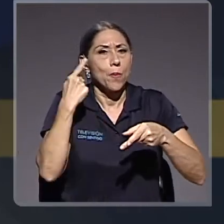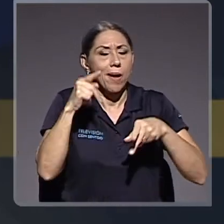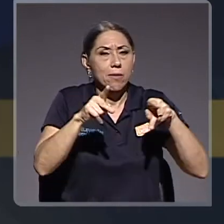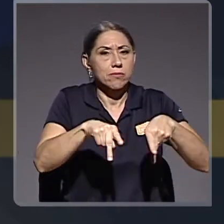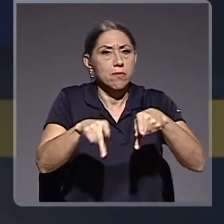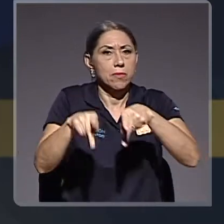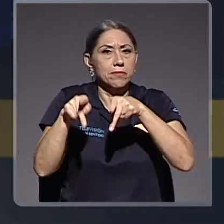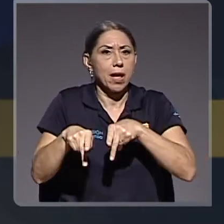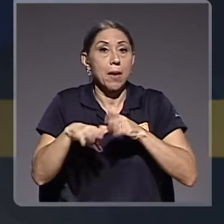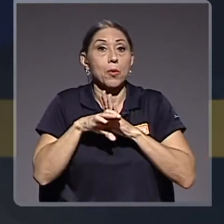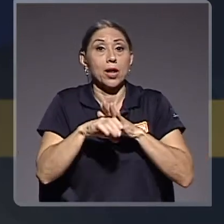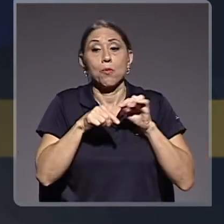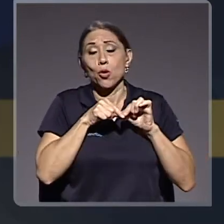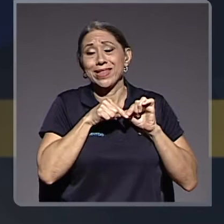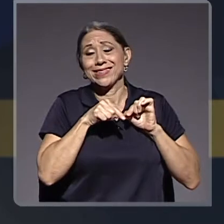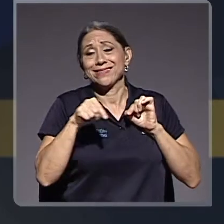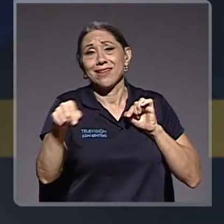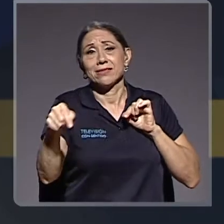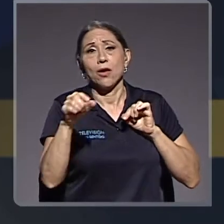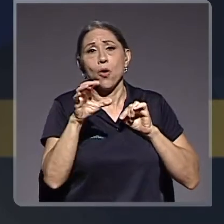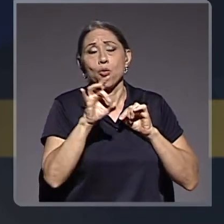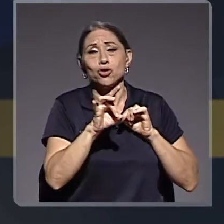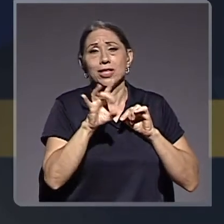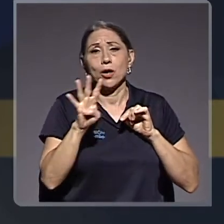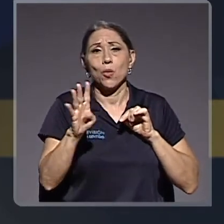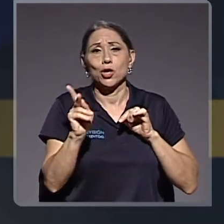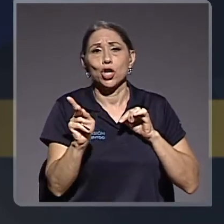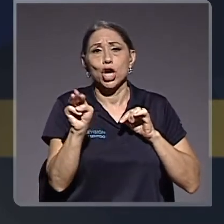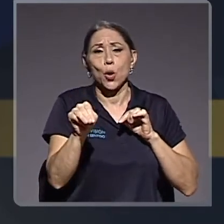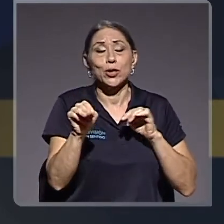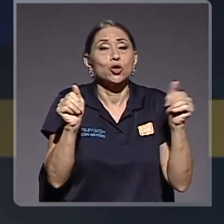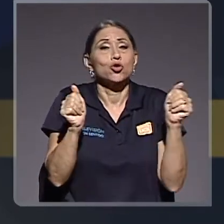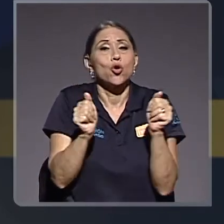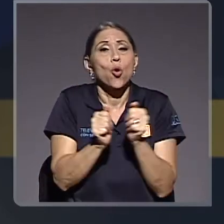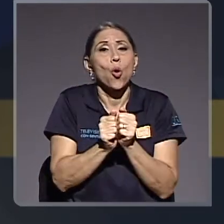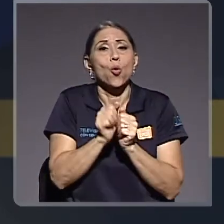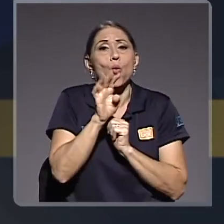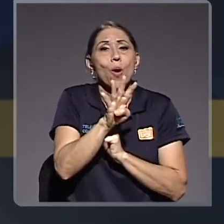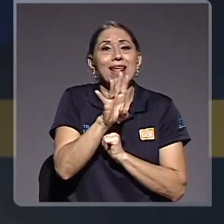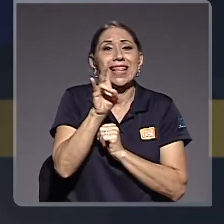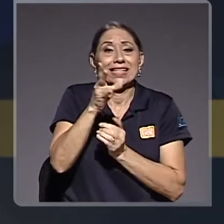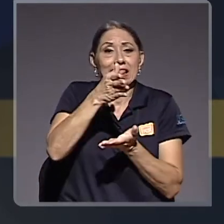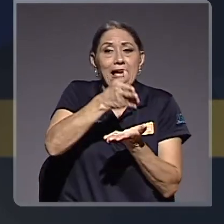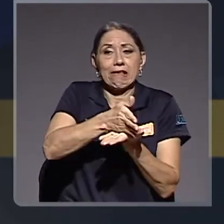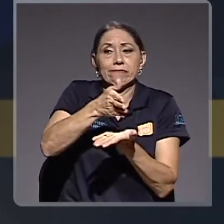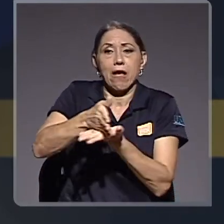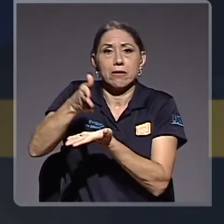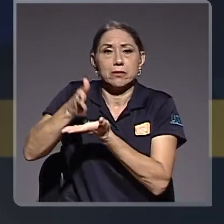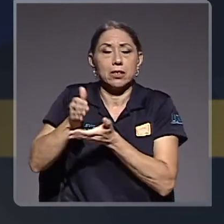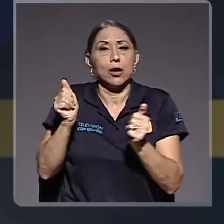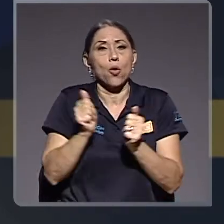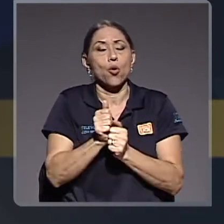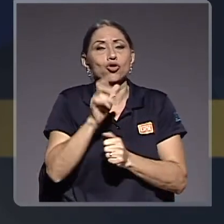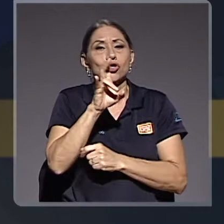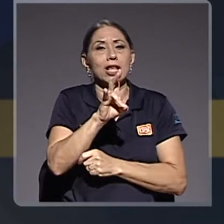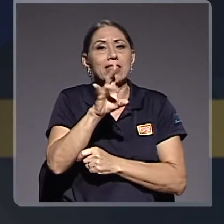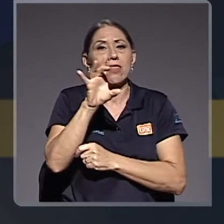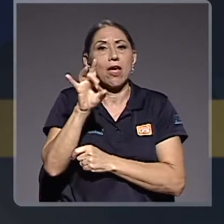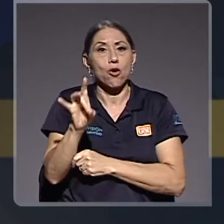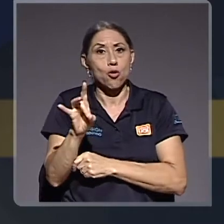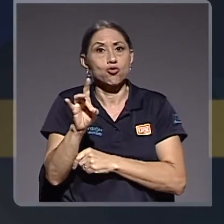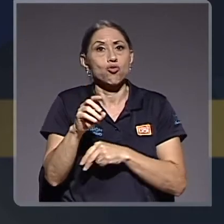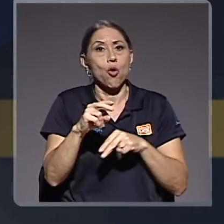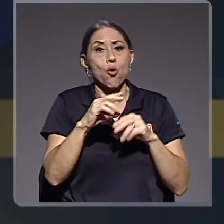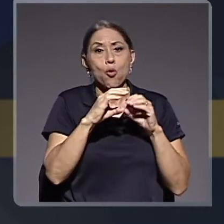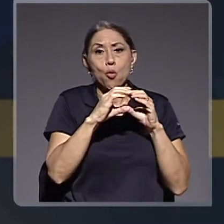una distancia de 84 kilómetros con 47 estaciones de pasajeros, con 78 unidades? ¿Qué piensa usted de